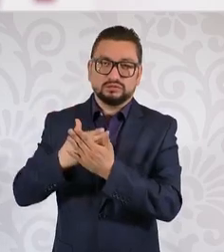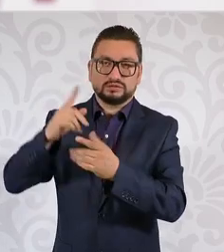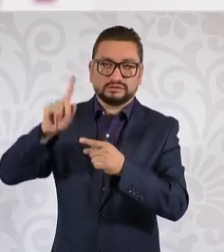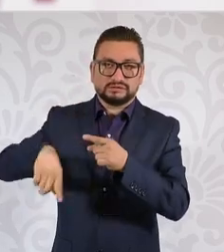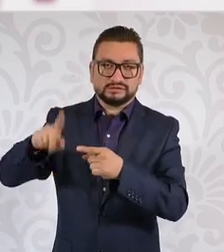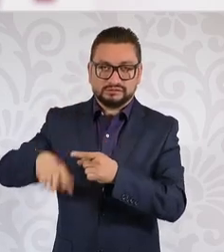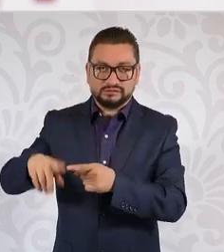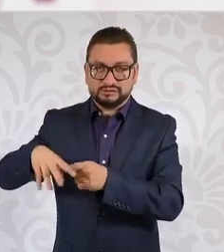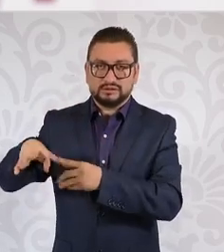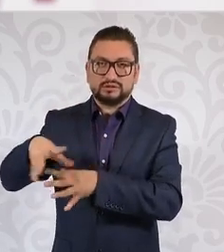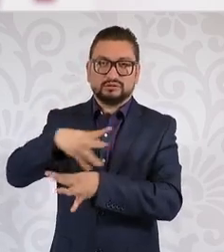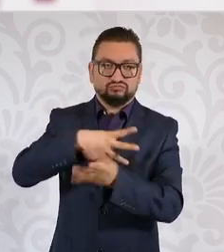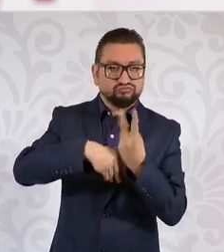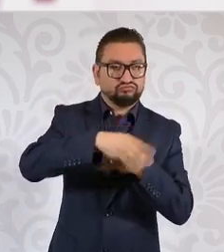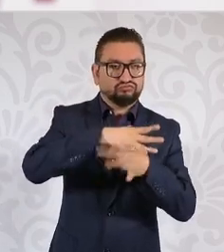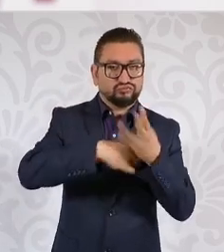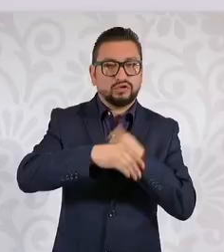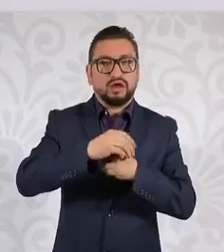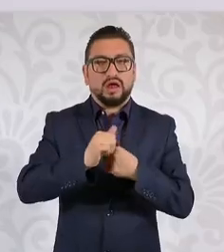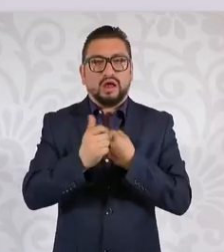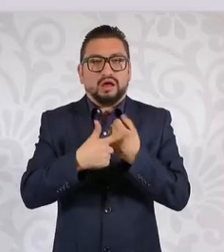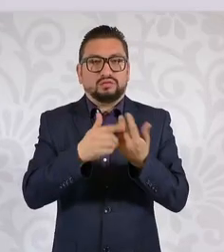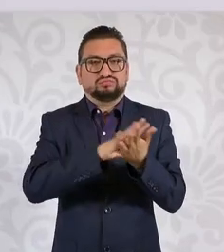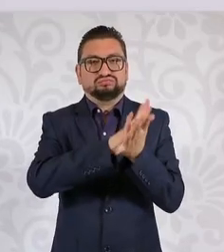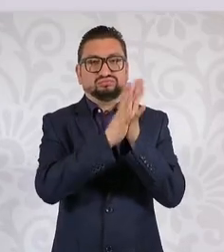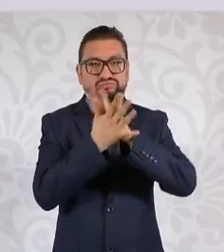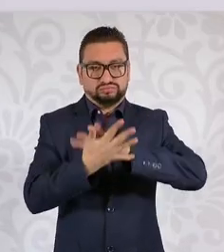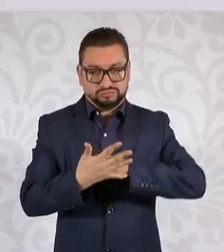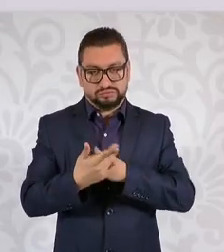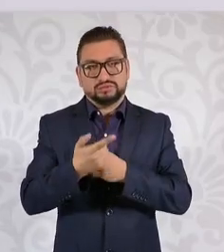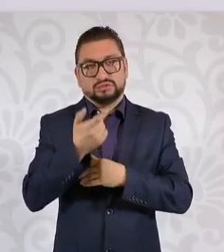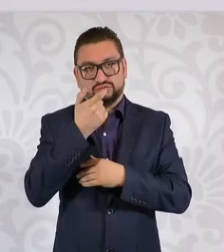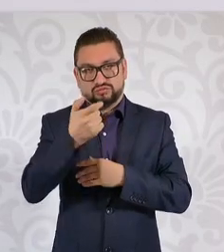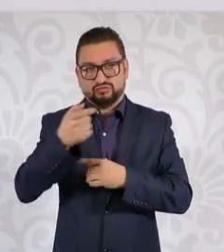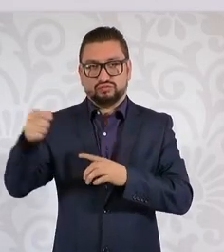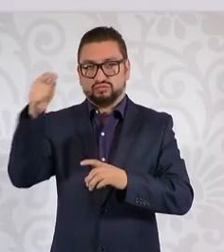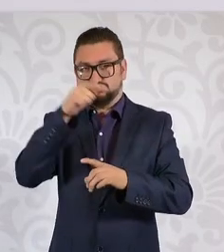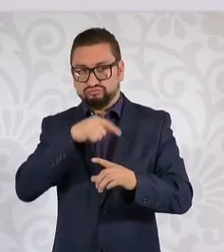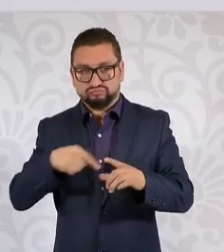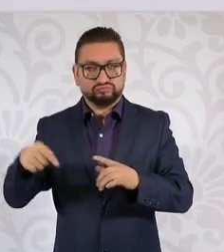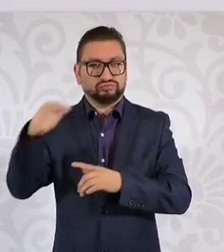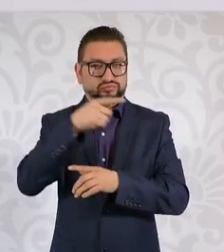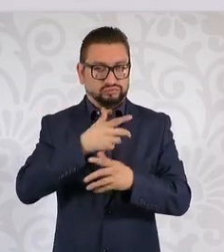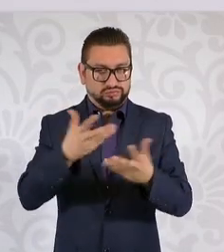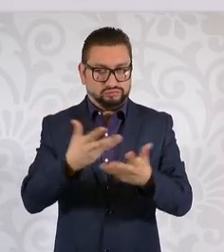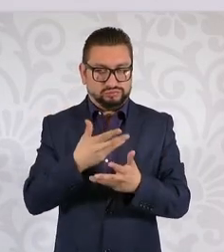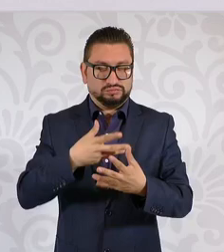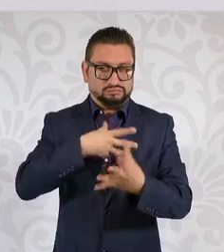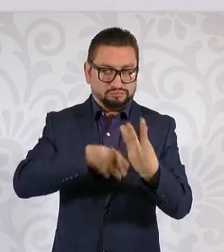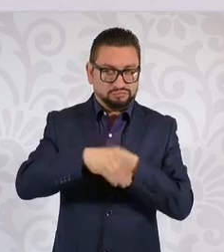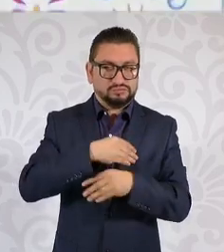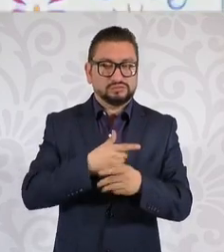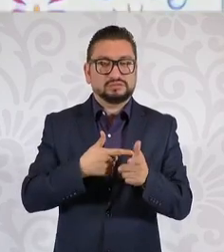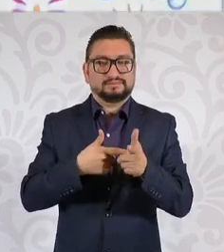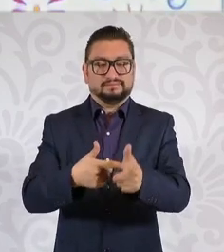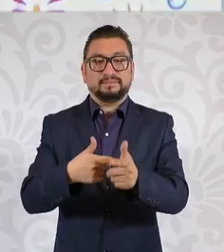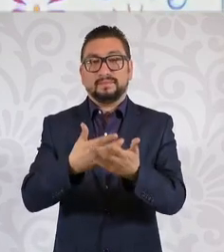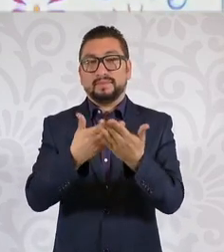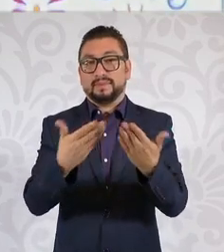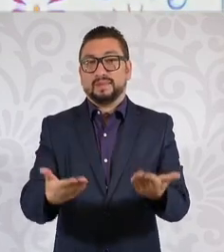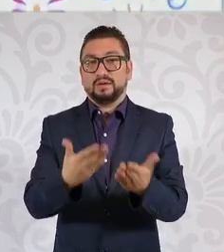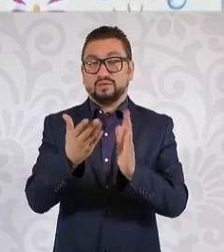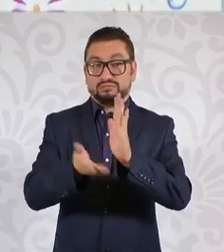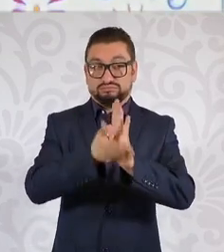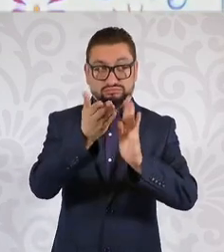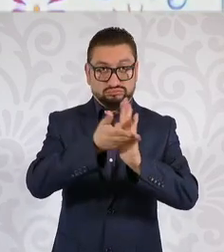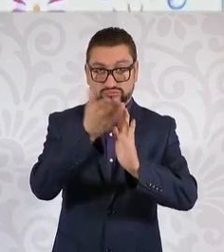en algo productivo. A eso se llama economía circular. Ahora, en el caso de las obras, pues lo que se